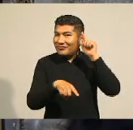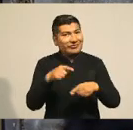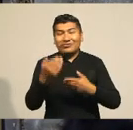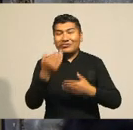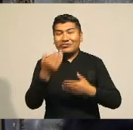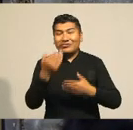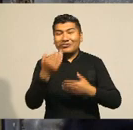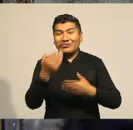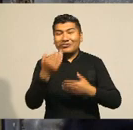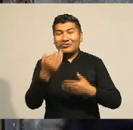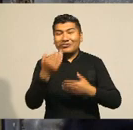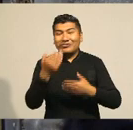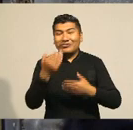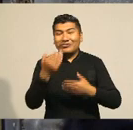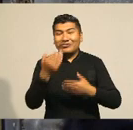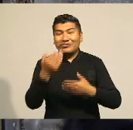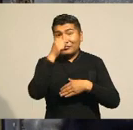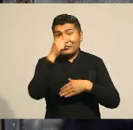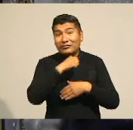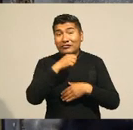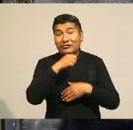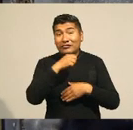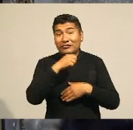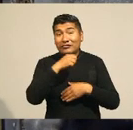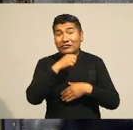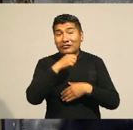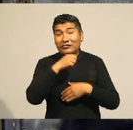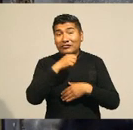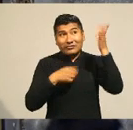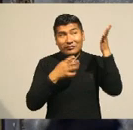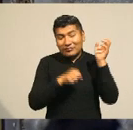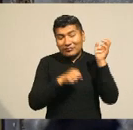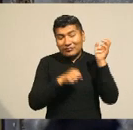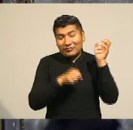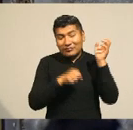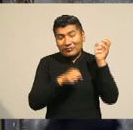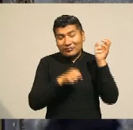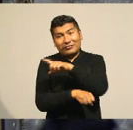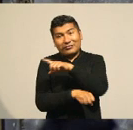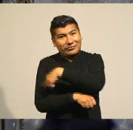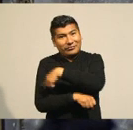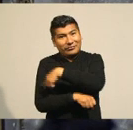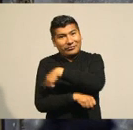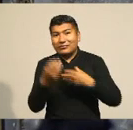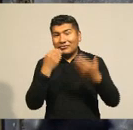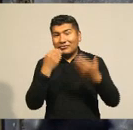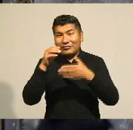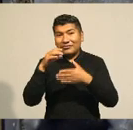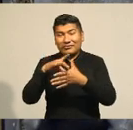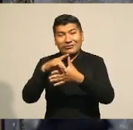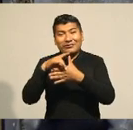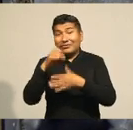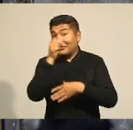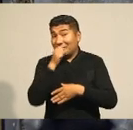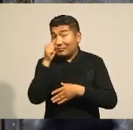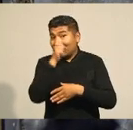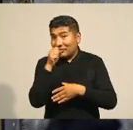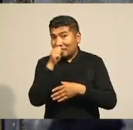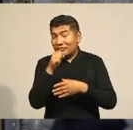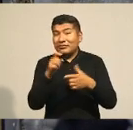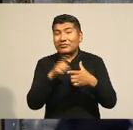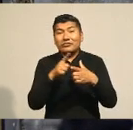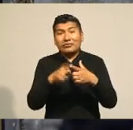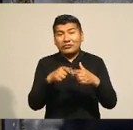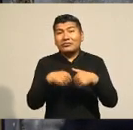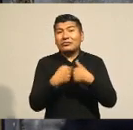ley de entonces. Y el rey los quería obligar. ¿Y qué pasa? Que